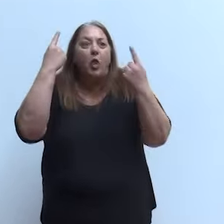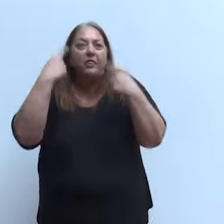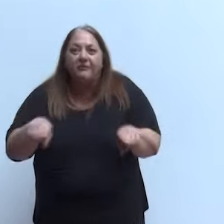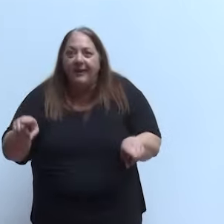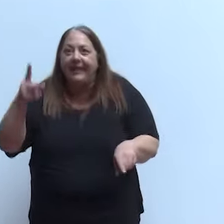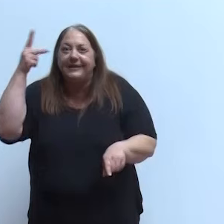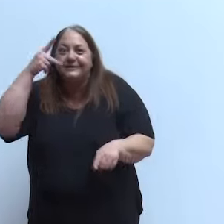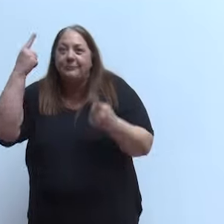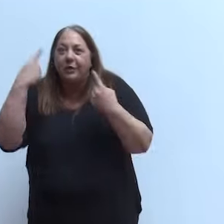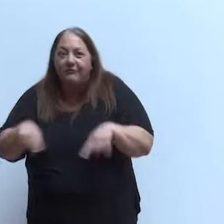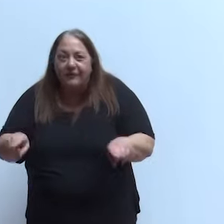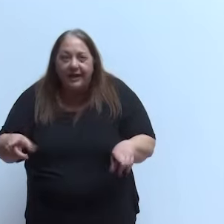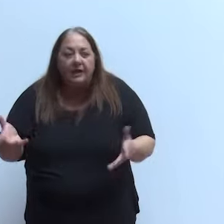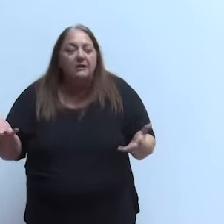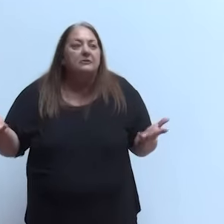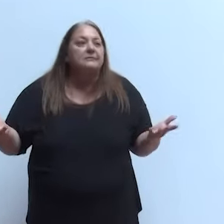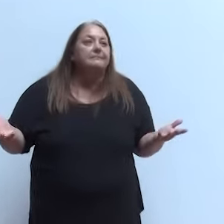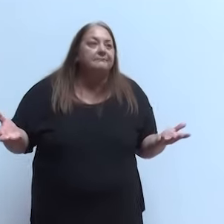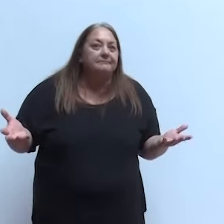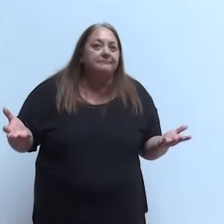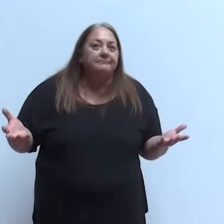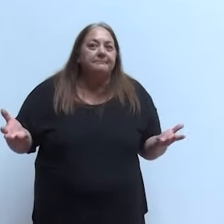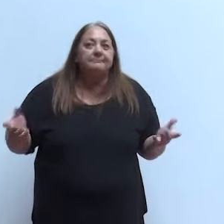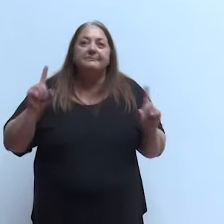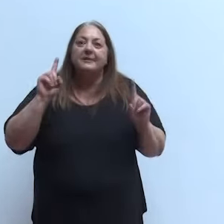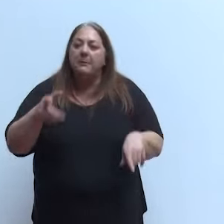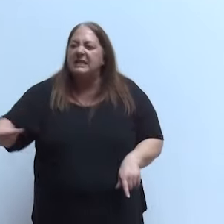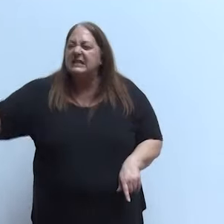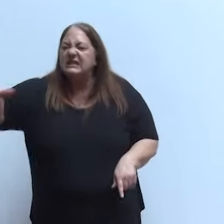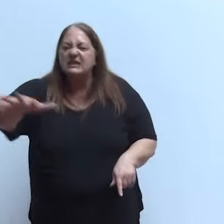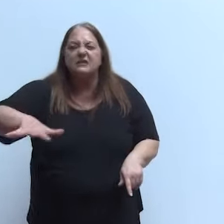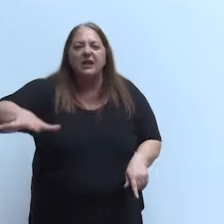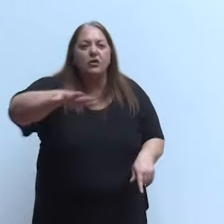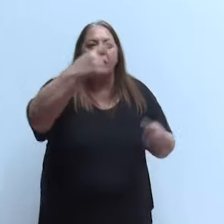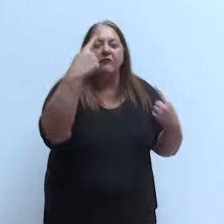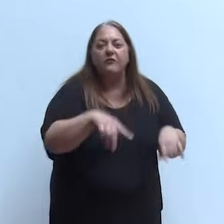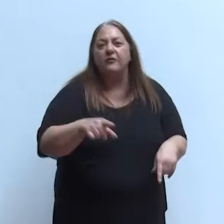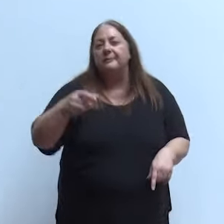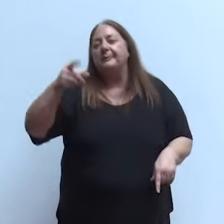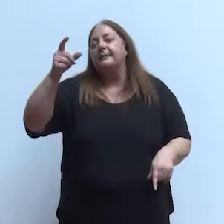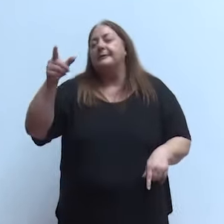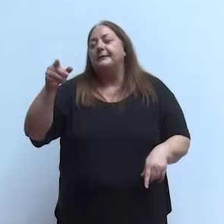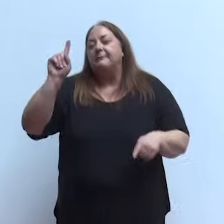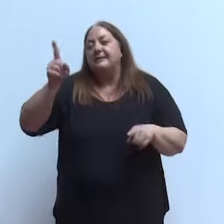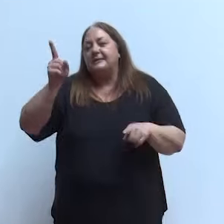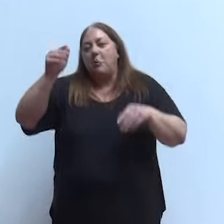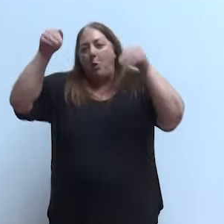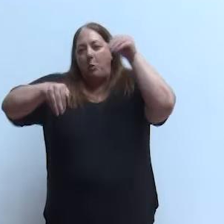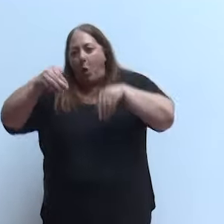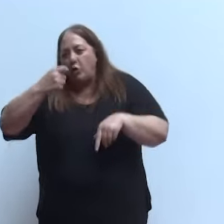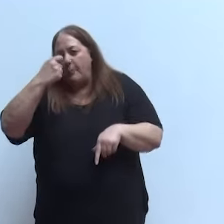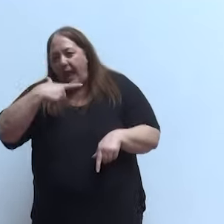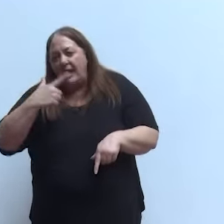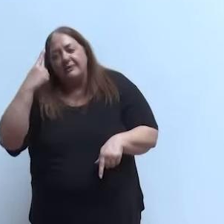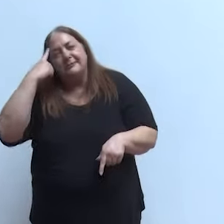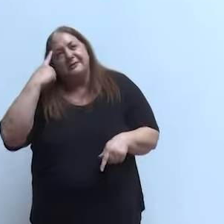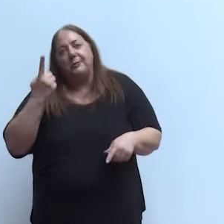kismo e incluso a los sectores que puen haberlo votado a macri pero alguna ficha le podían poner a este segundo